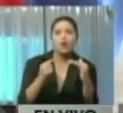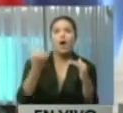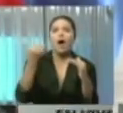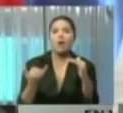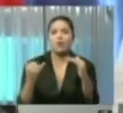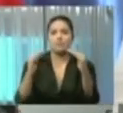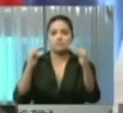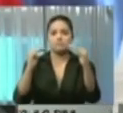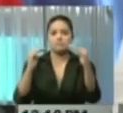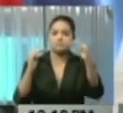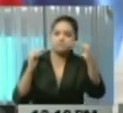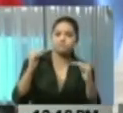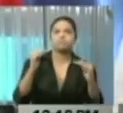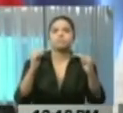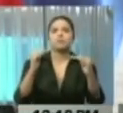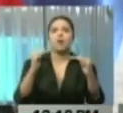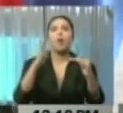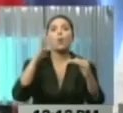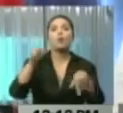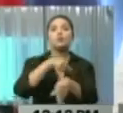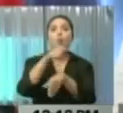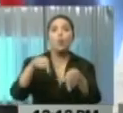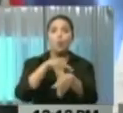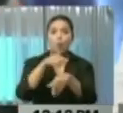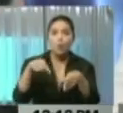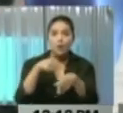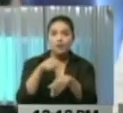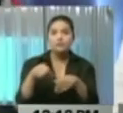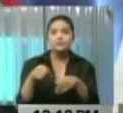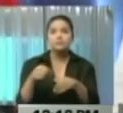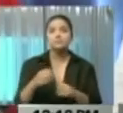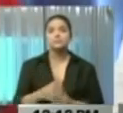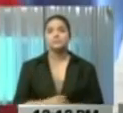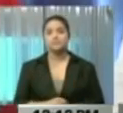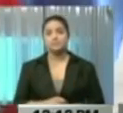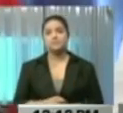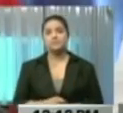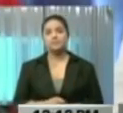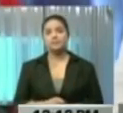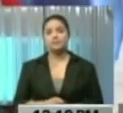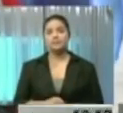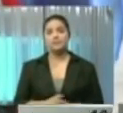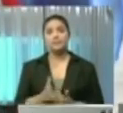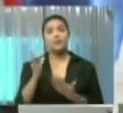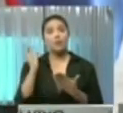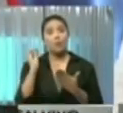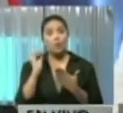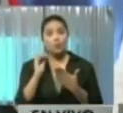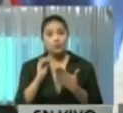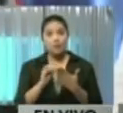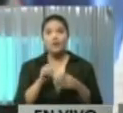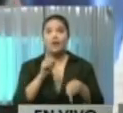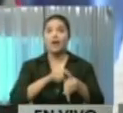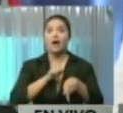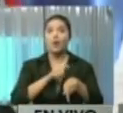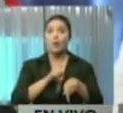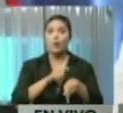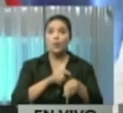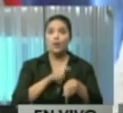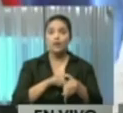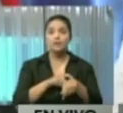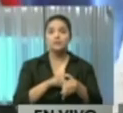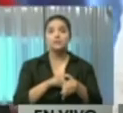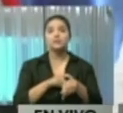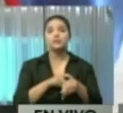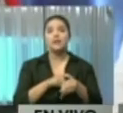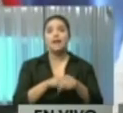a 4 horas menos con respecto al meridiano de Greenwich. Volvemos al uso horario del paralelo